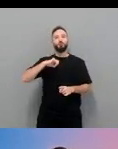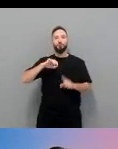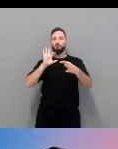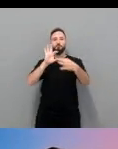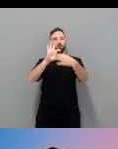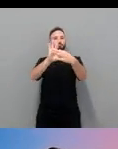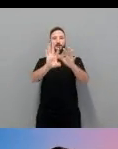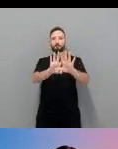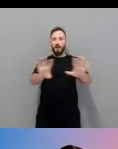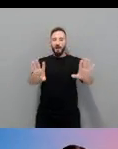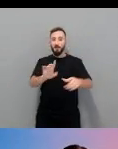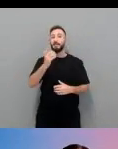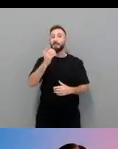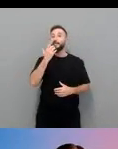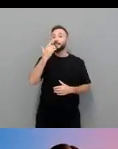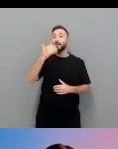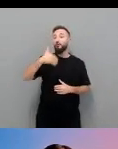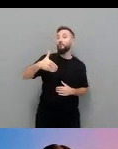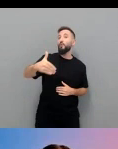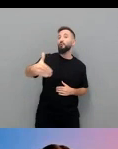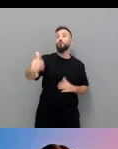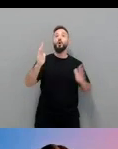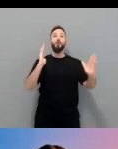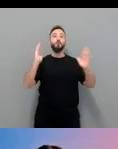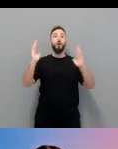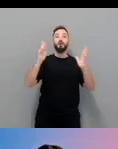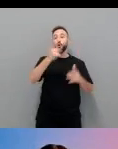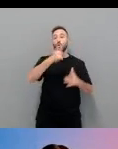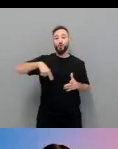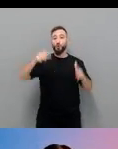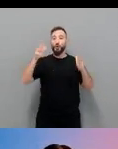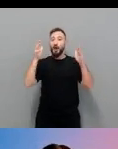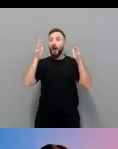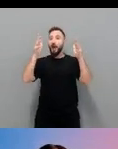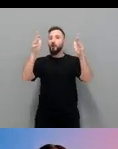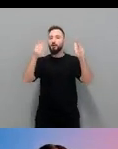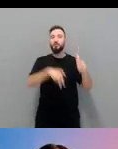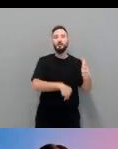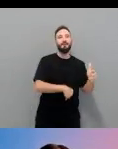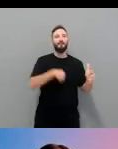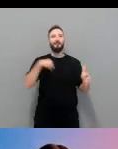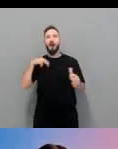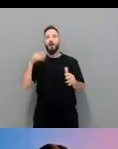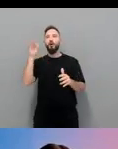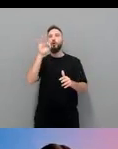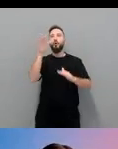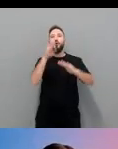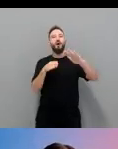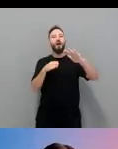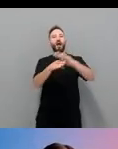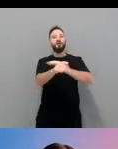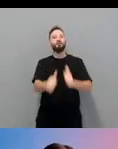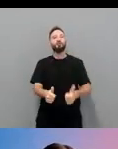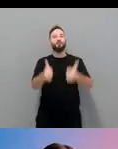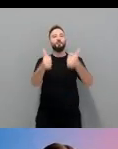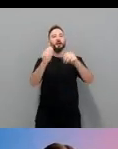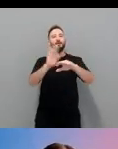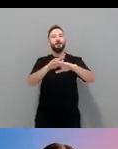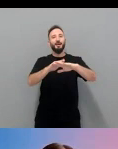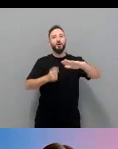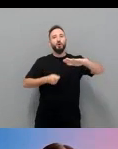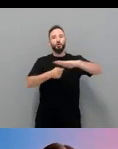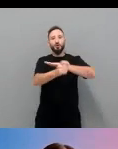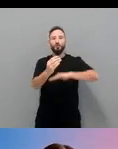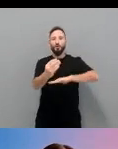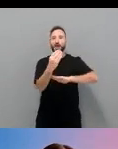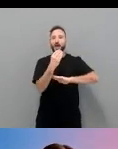si en algún momento tenemos que recomendar uno como el genérico, el que más acceso nos va a dar a la solicitud de ayudas o